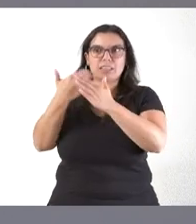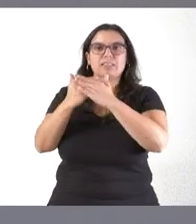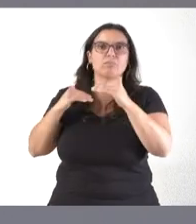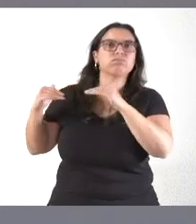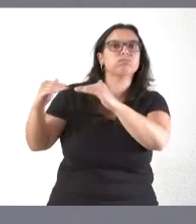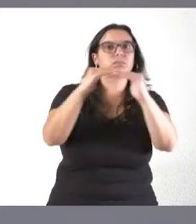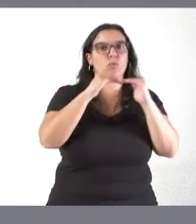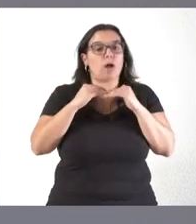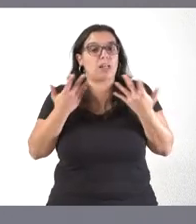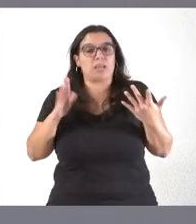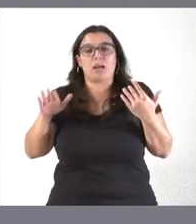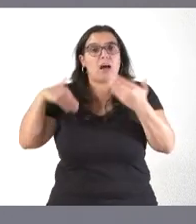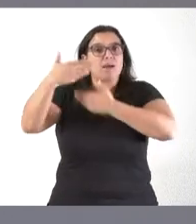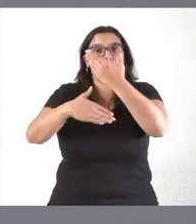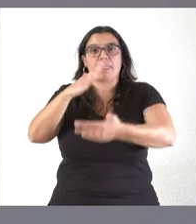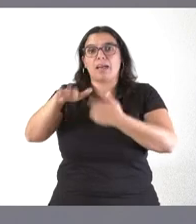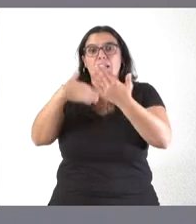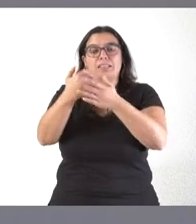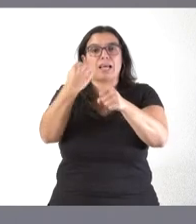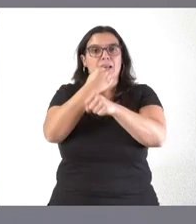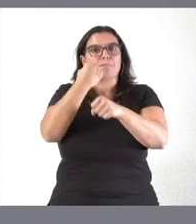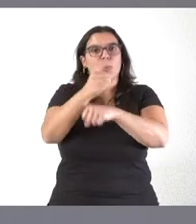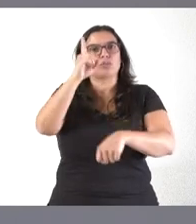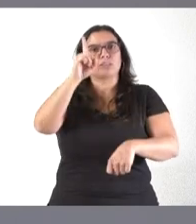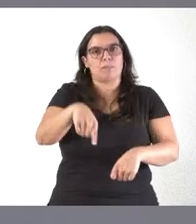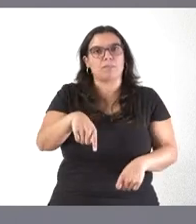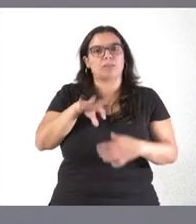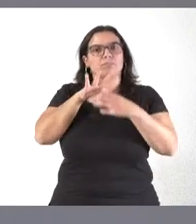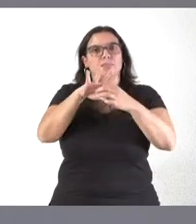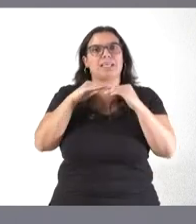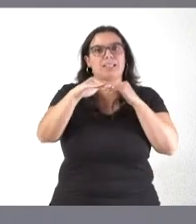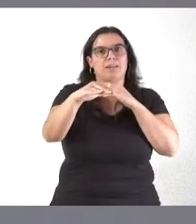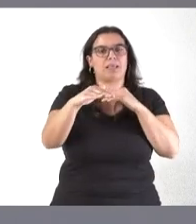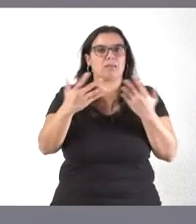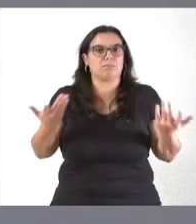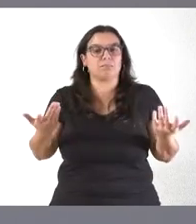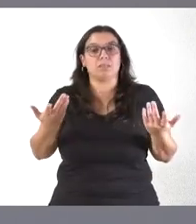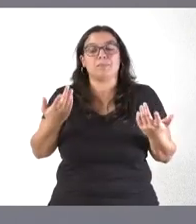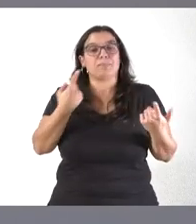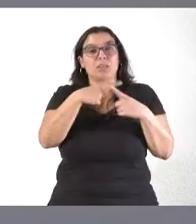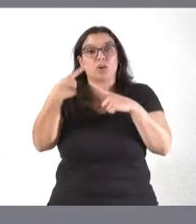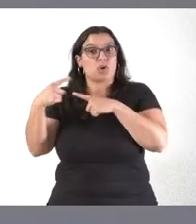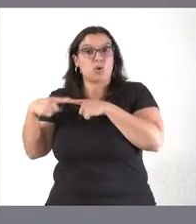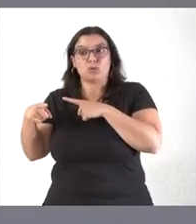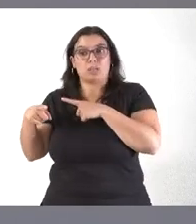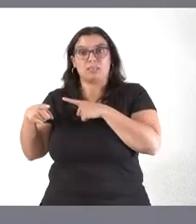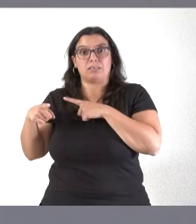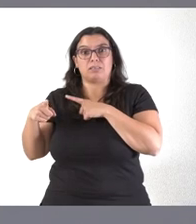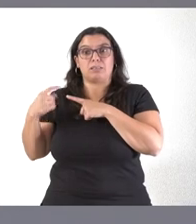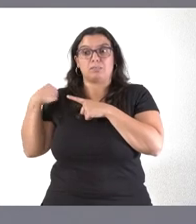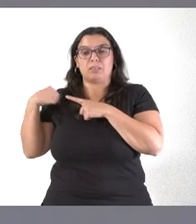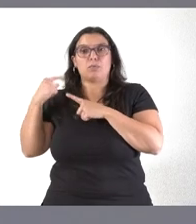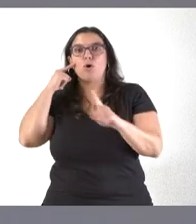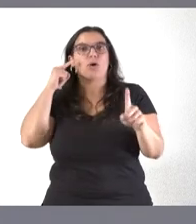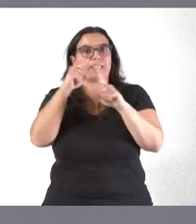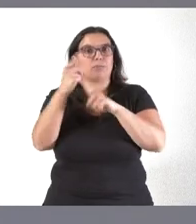avanzar hacia un empleo también que tenga que ver con la estabilidad en el puesto de trabajo en muchos casos esto coincide con los objetivos